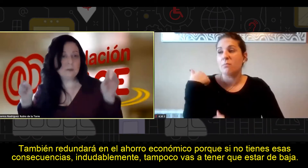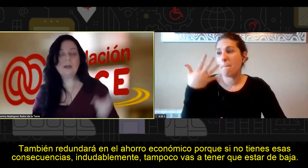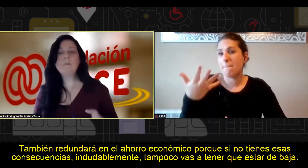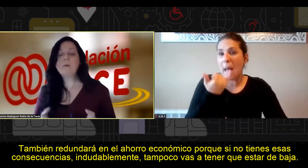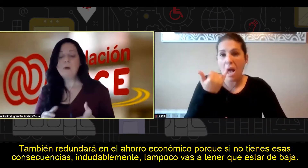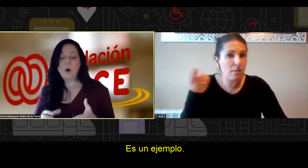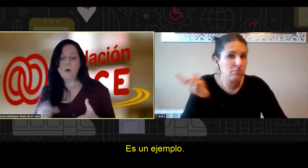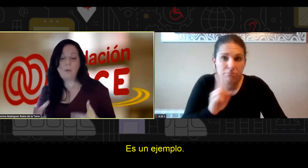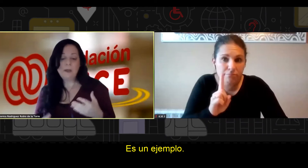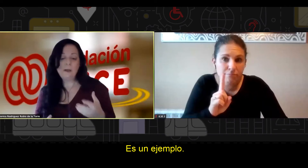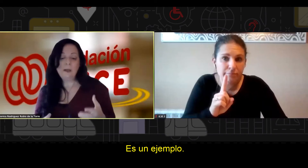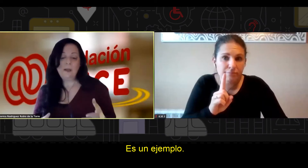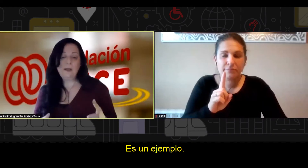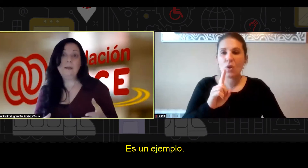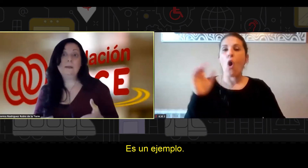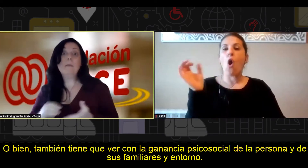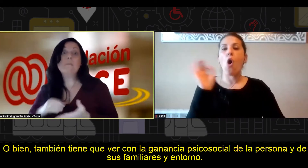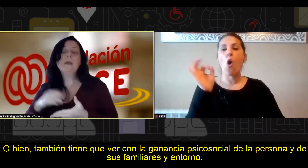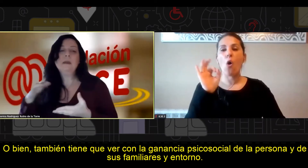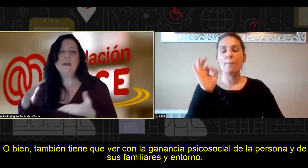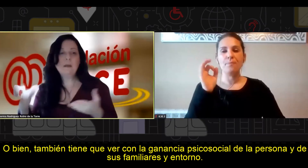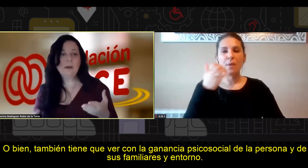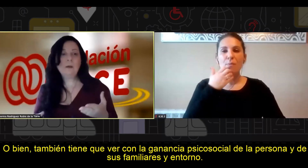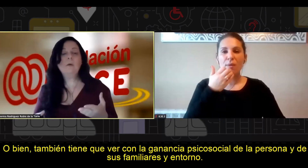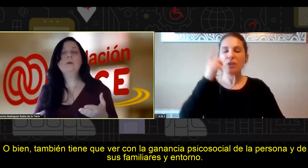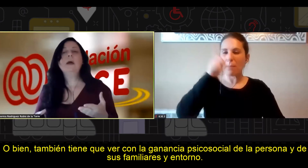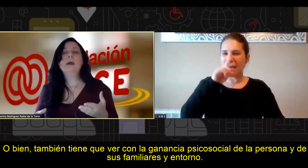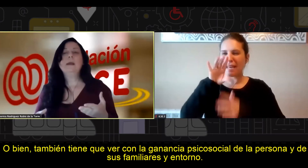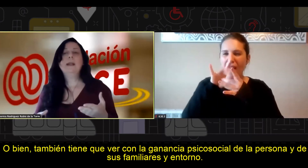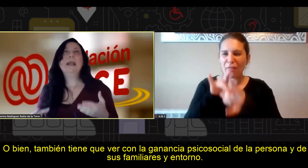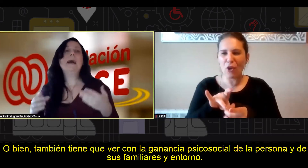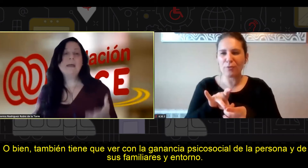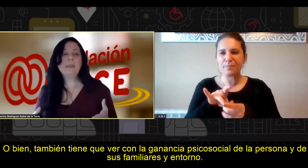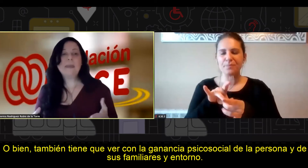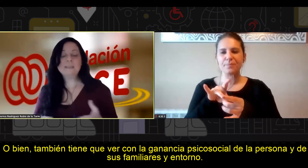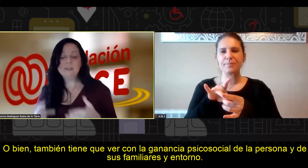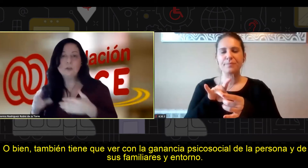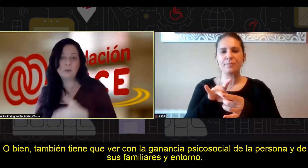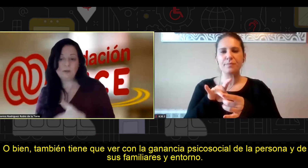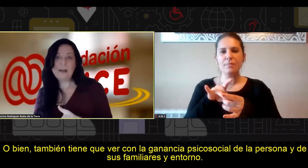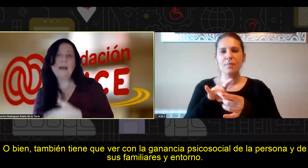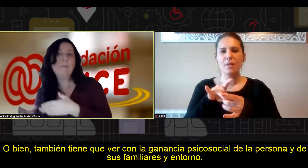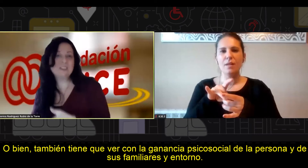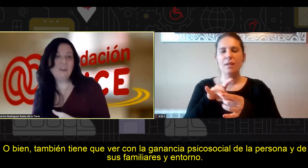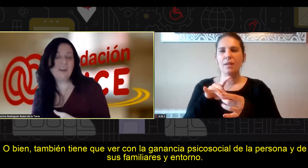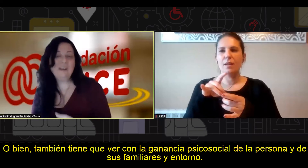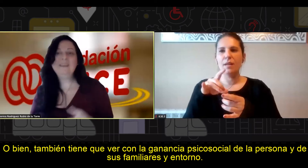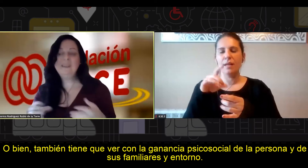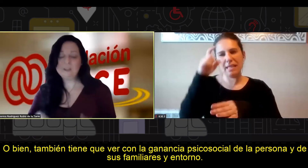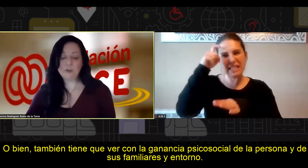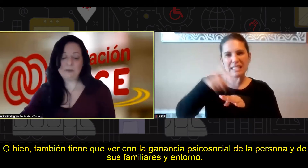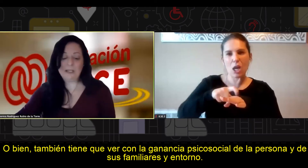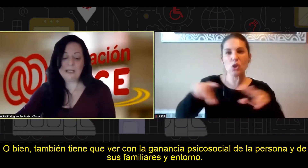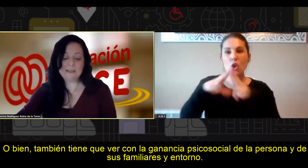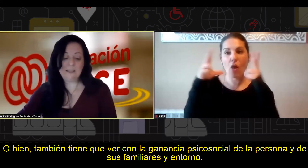un ejemplo, o bien también tiene que ver con la ganancia psicosocial de la persona y de